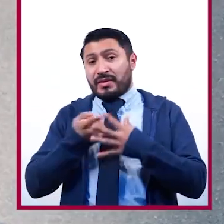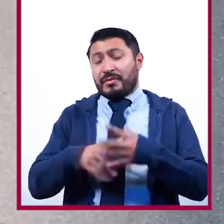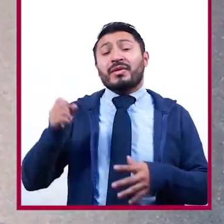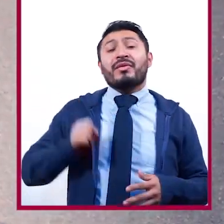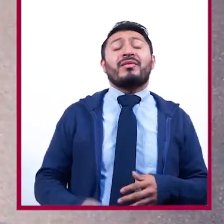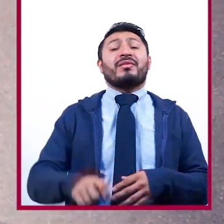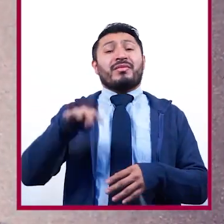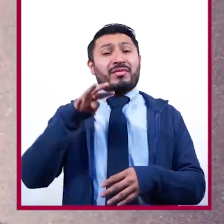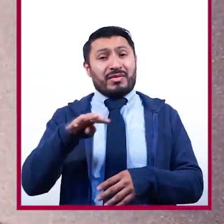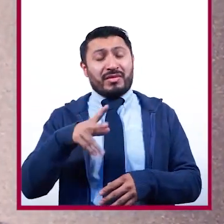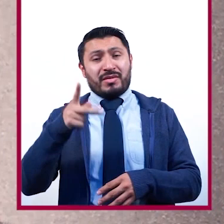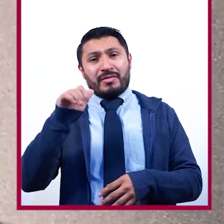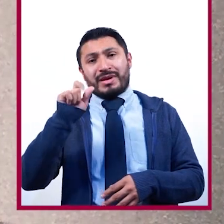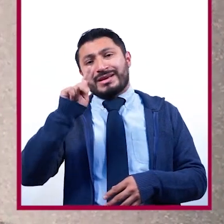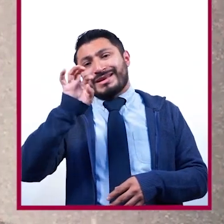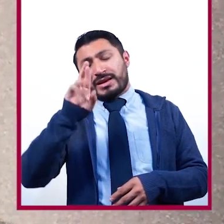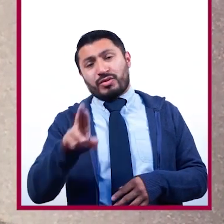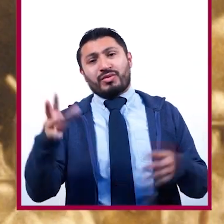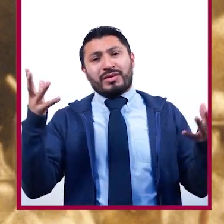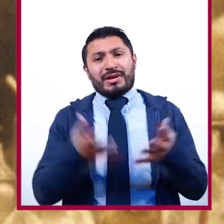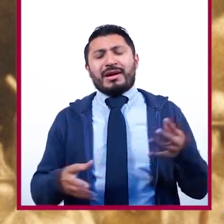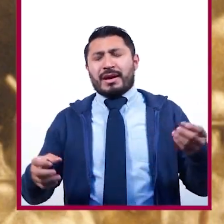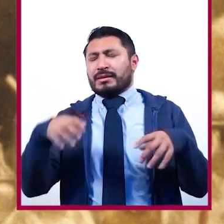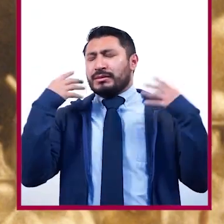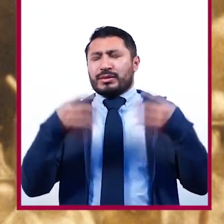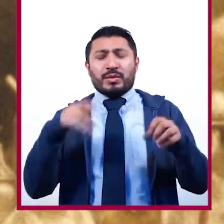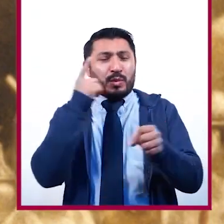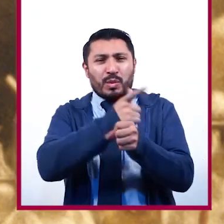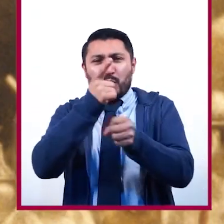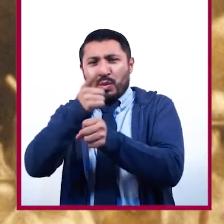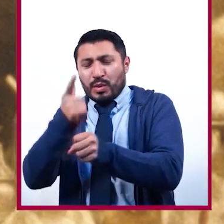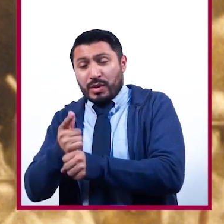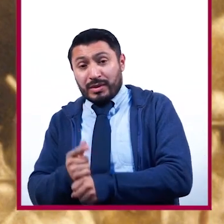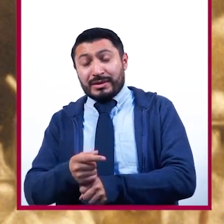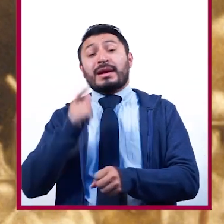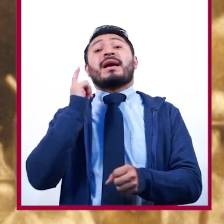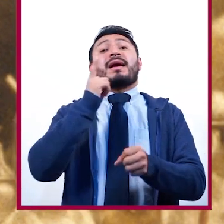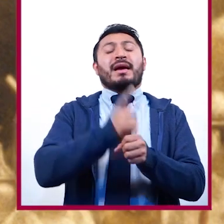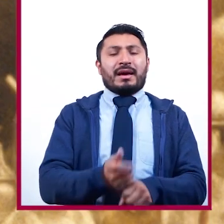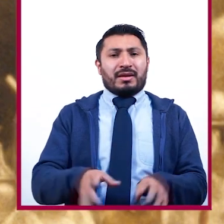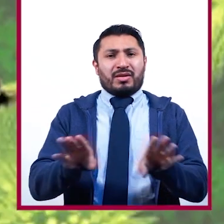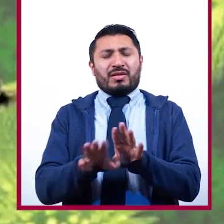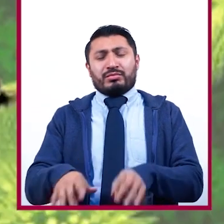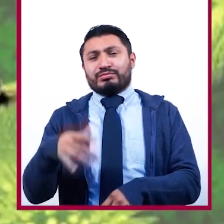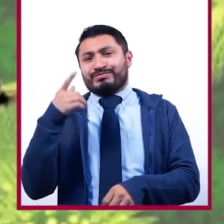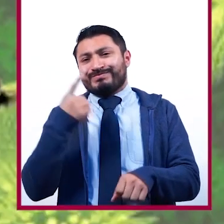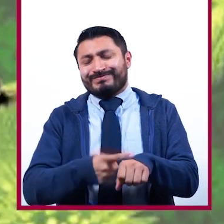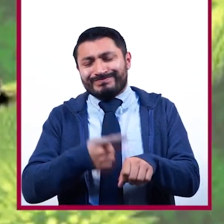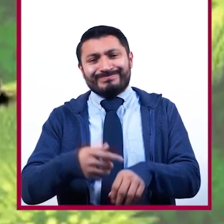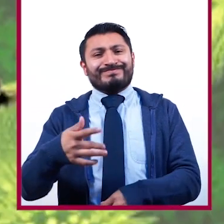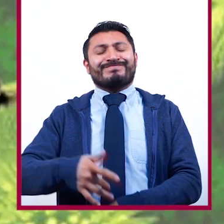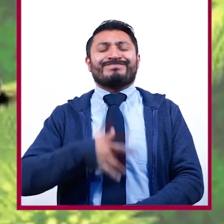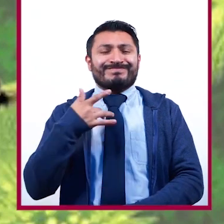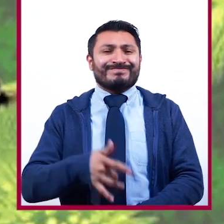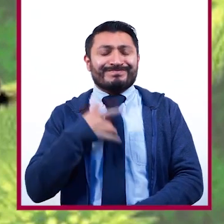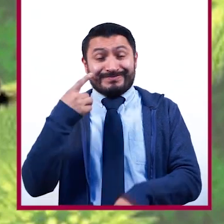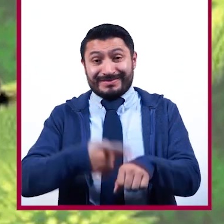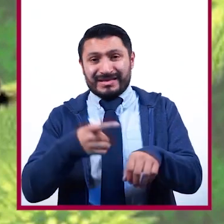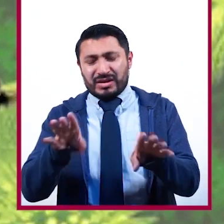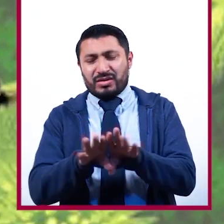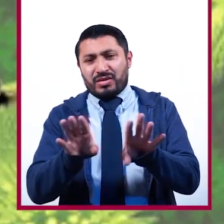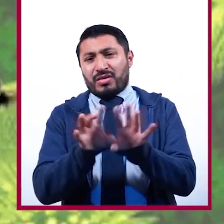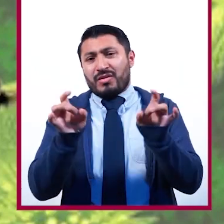inicios del siglo XIX, Pasteur realizó notables descubrimientos. Encontró que los signos y síntomas de una